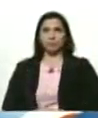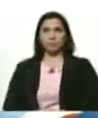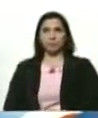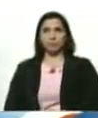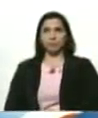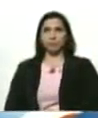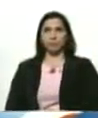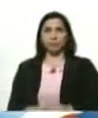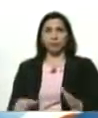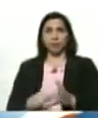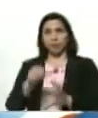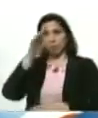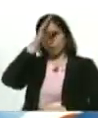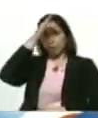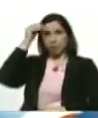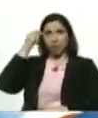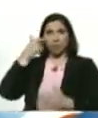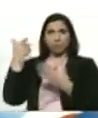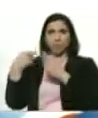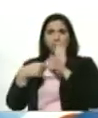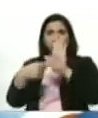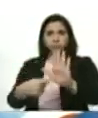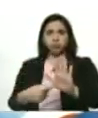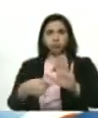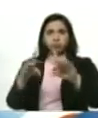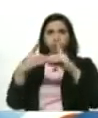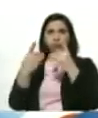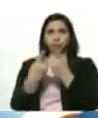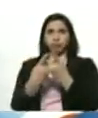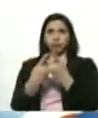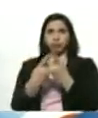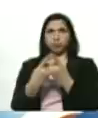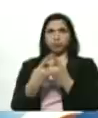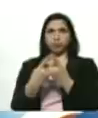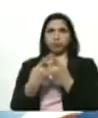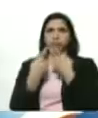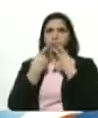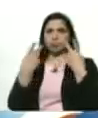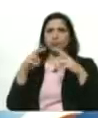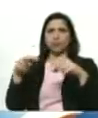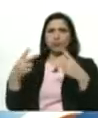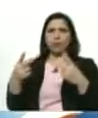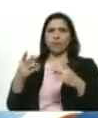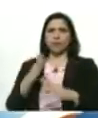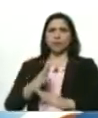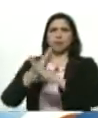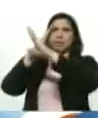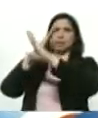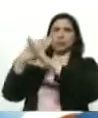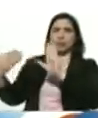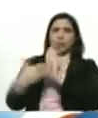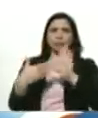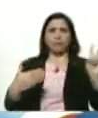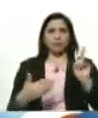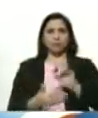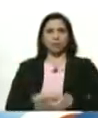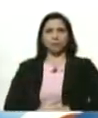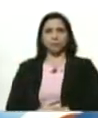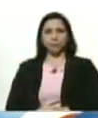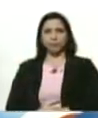donde trump muestra en el despacho oval el decreto con nuevas sanciones contra venezuela